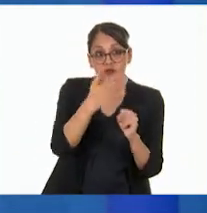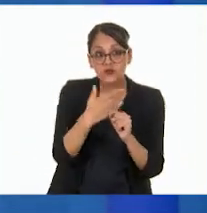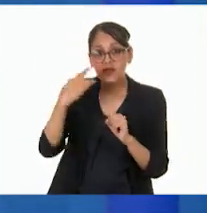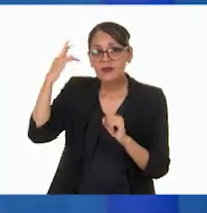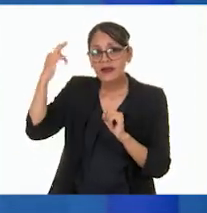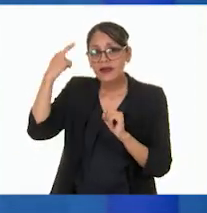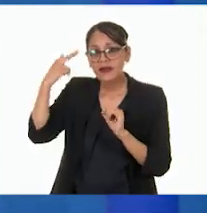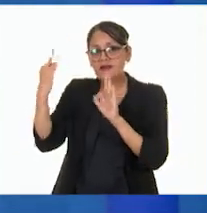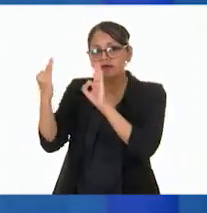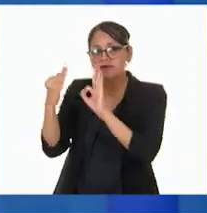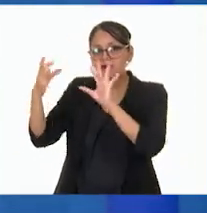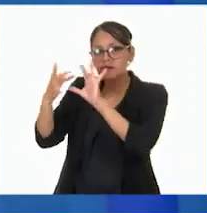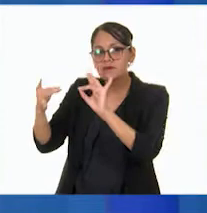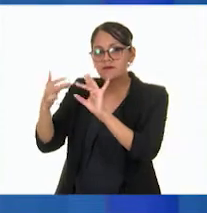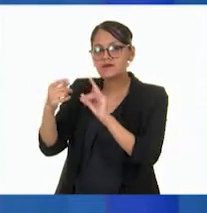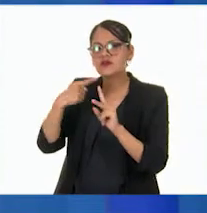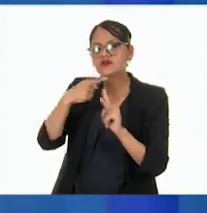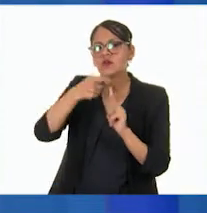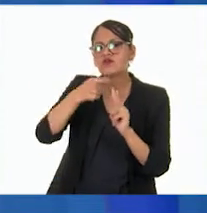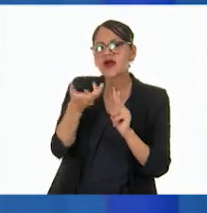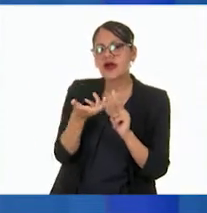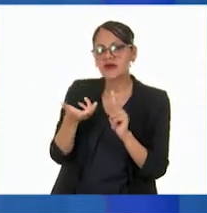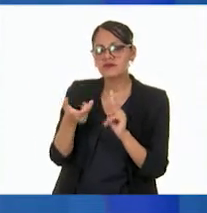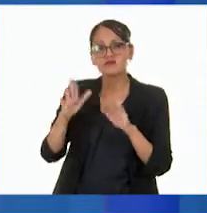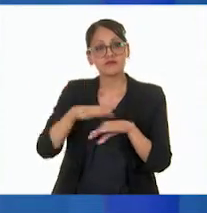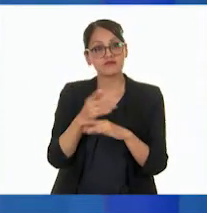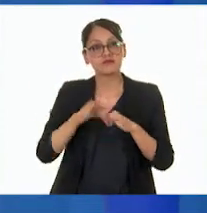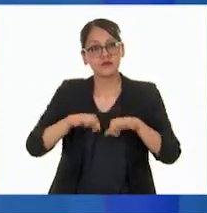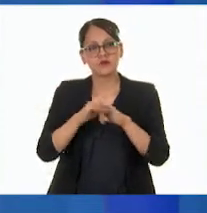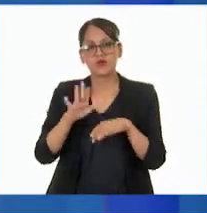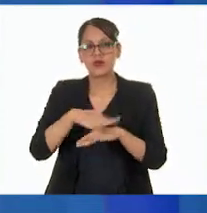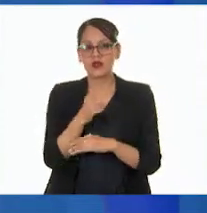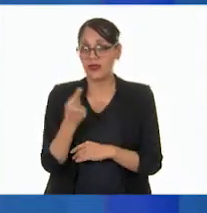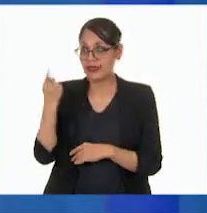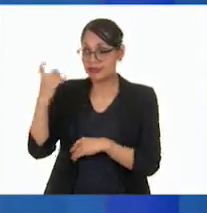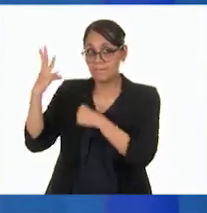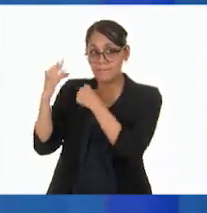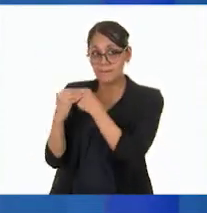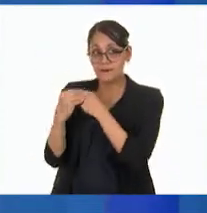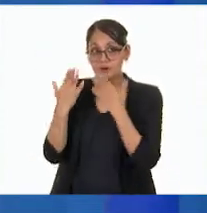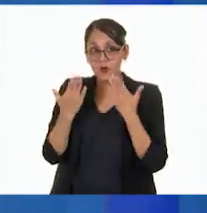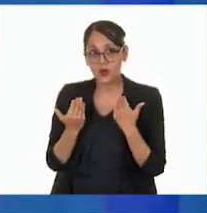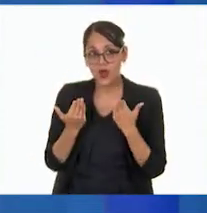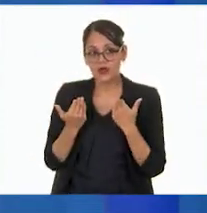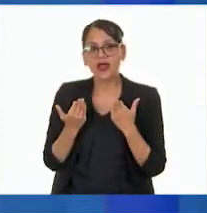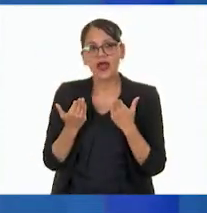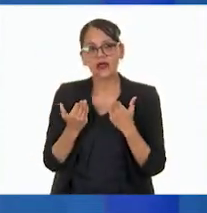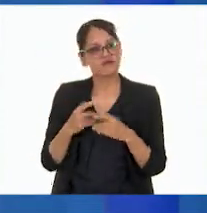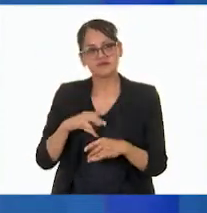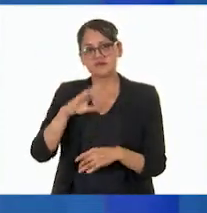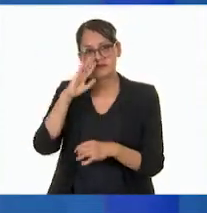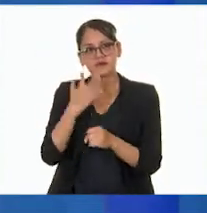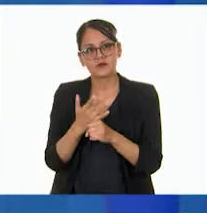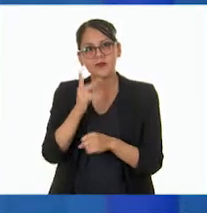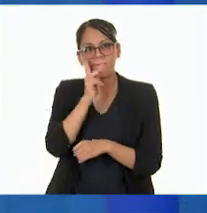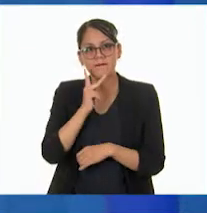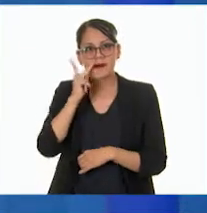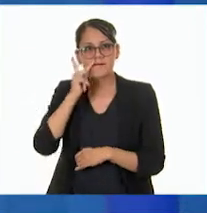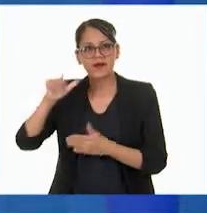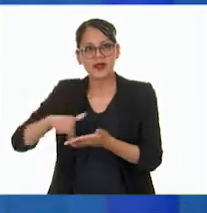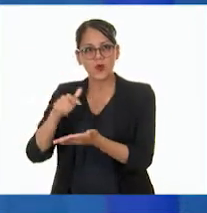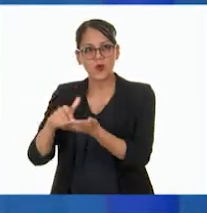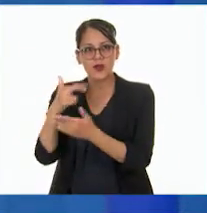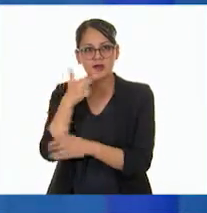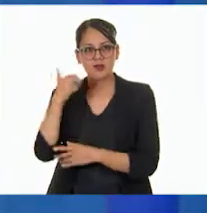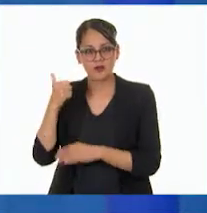actividades. Este asunto era muy importante, porque sin ese permiso, solo el Papa que estaba en Roma podía